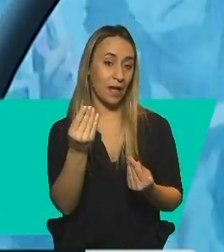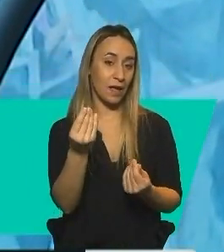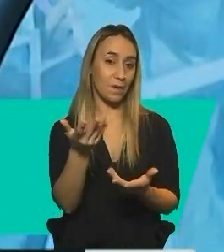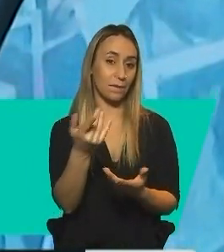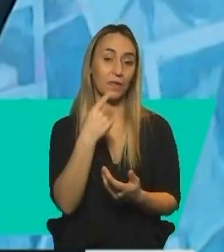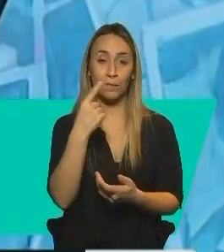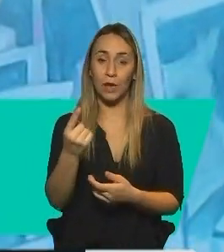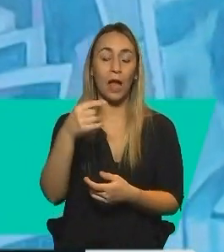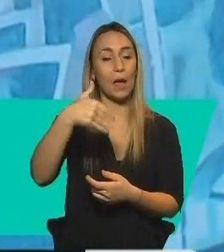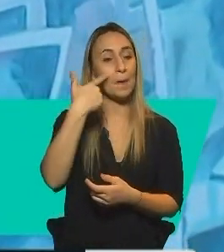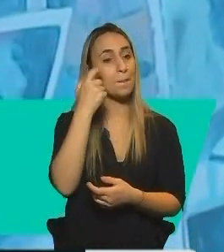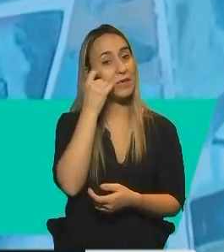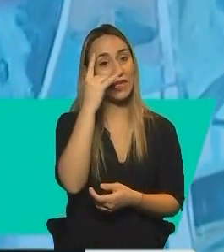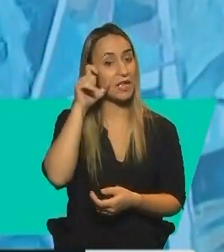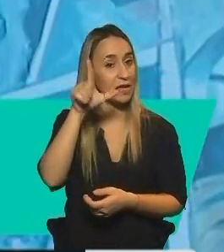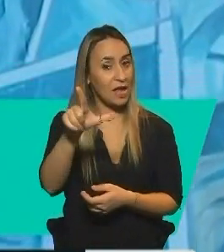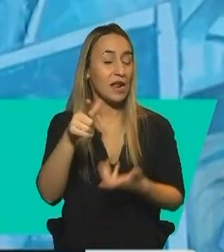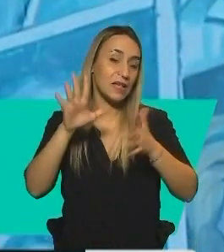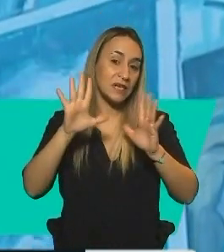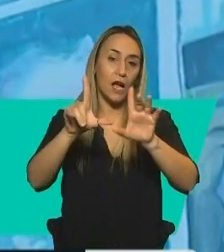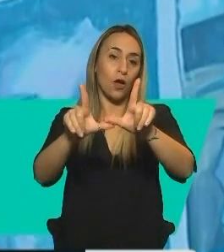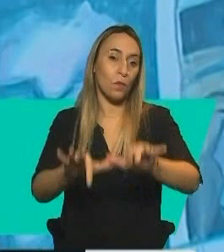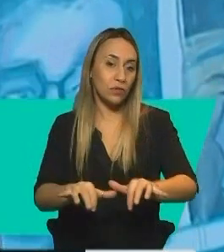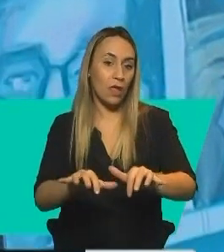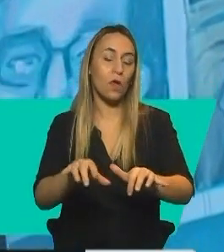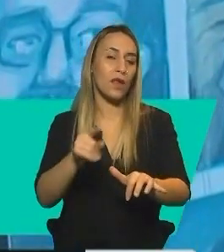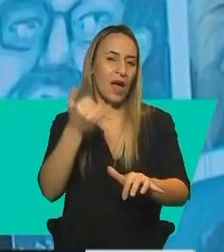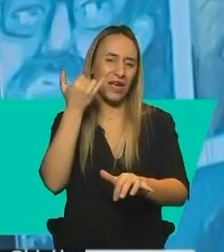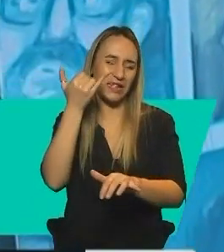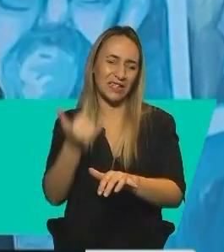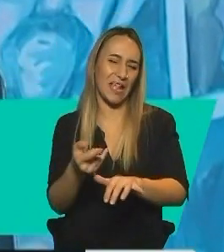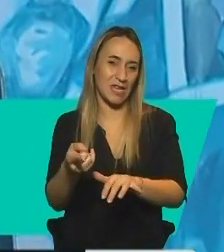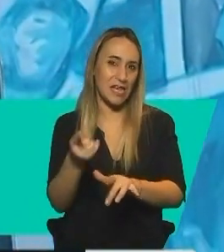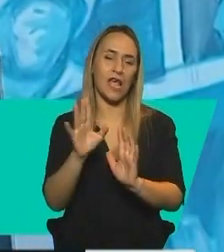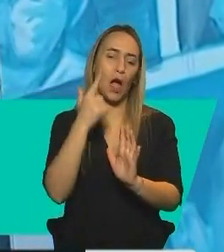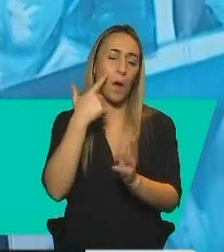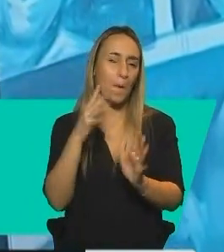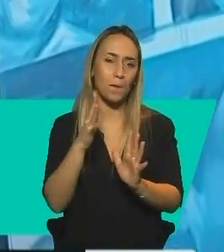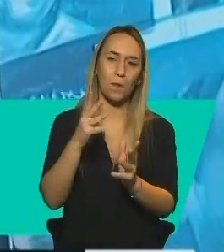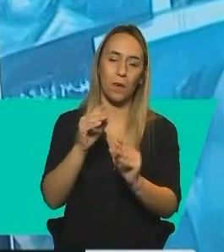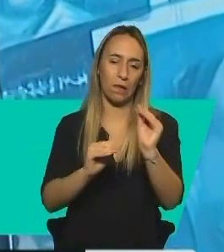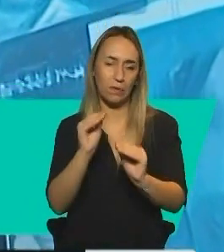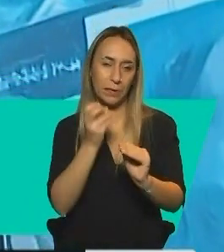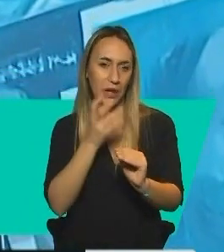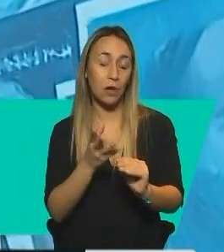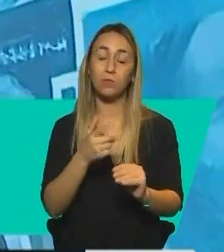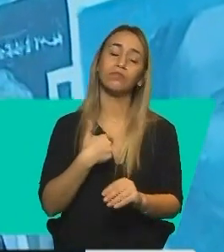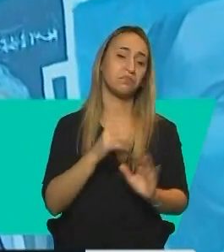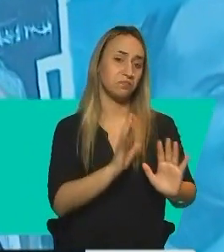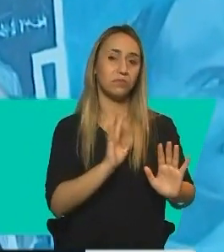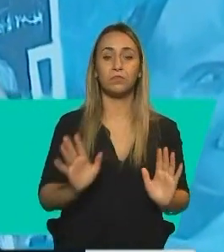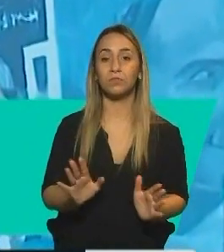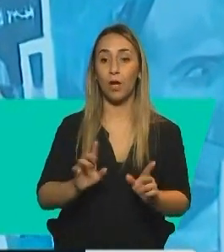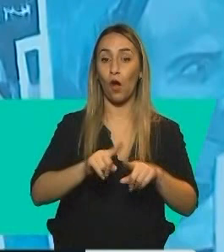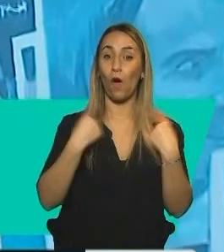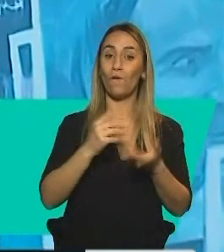con Miguel Salem, que tal vez con la computadora que ya tenía y podemos mejorarlo. Y eso es lo que hice, me